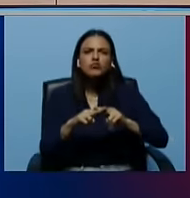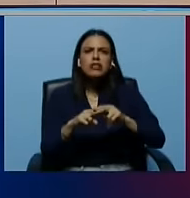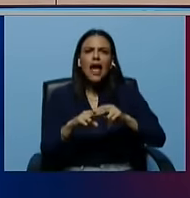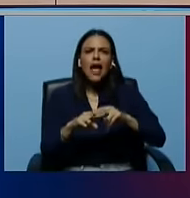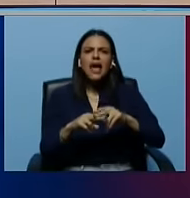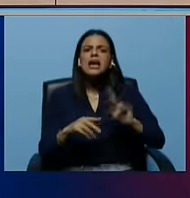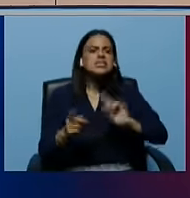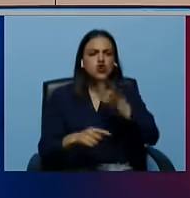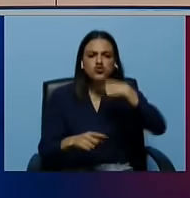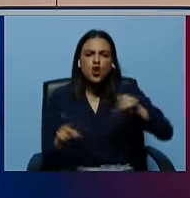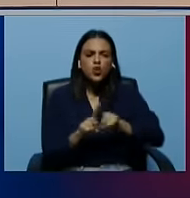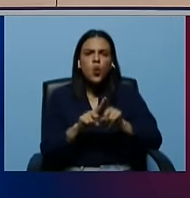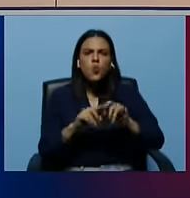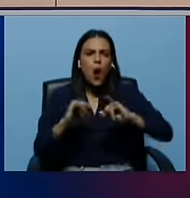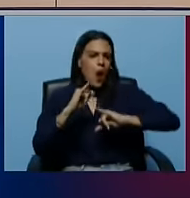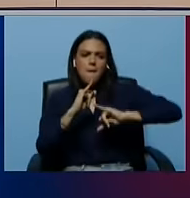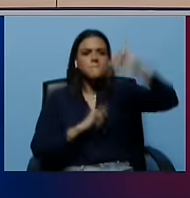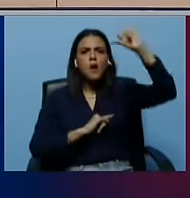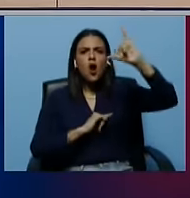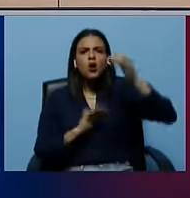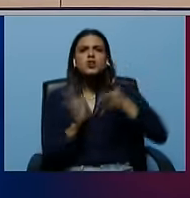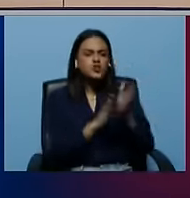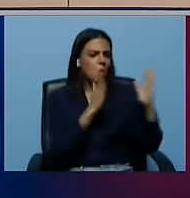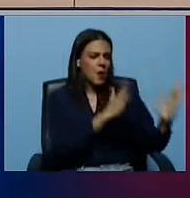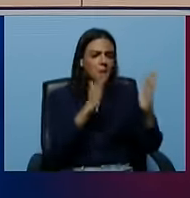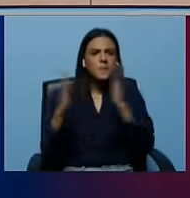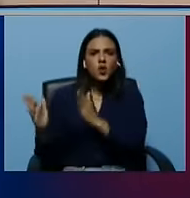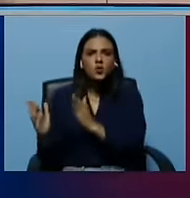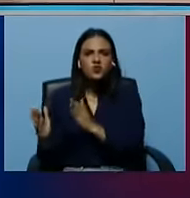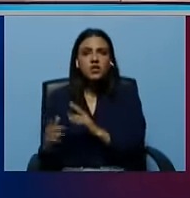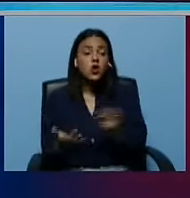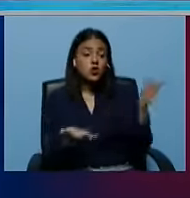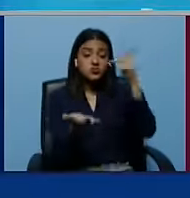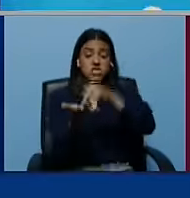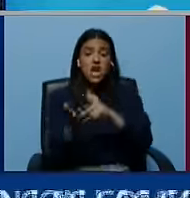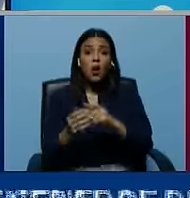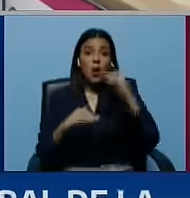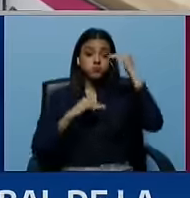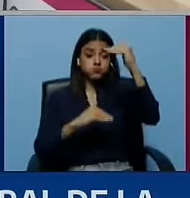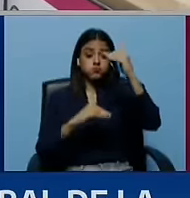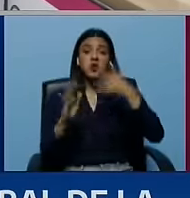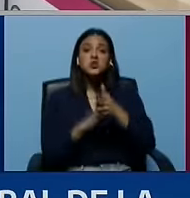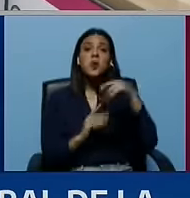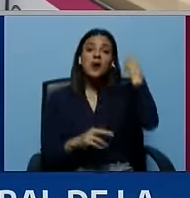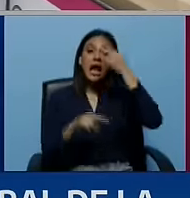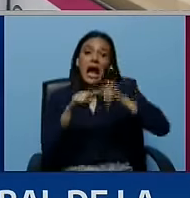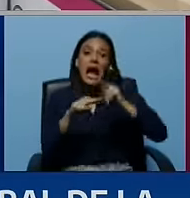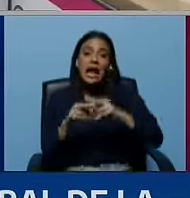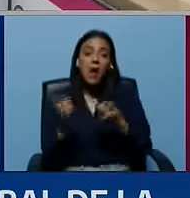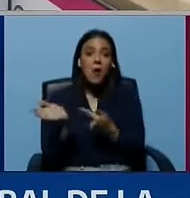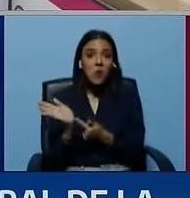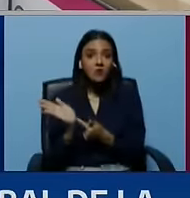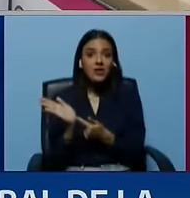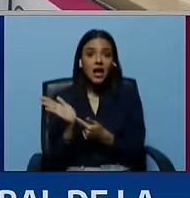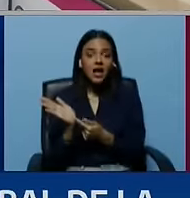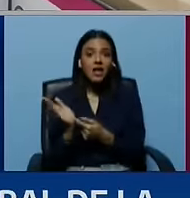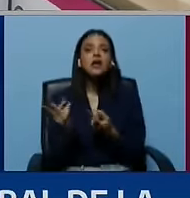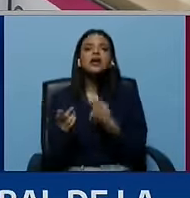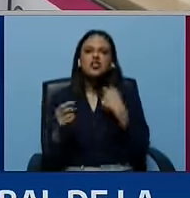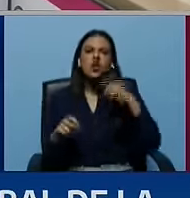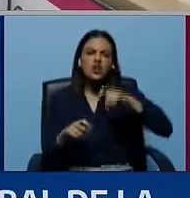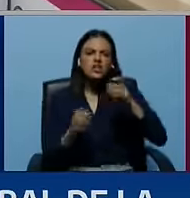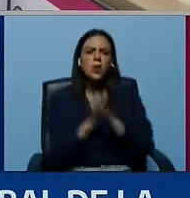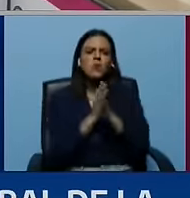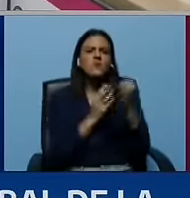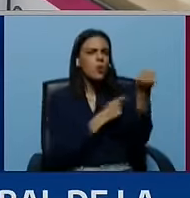Ya tenemos listo, ¿verdad? El proceso. Llegó la caraota, Freddy. Mira, necesito que me hagas una recomendación porque